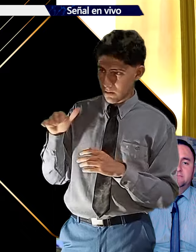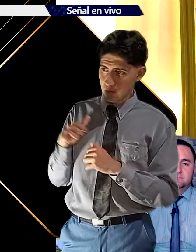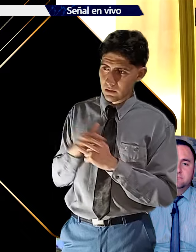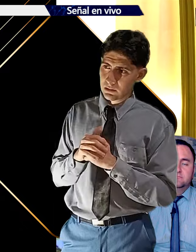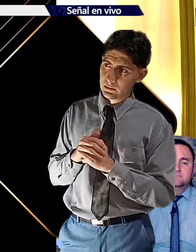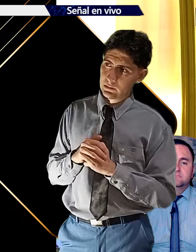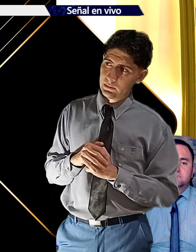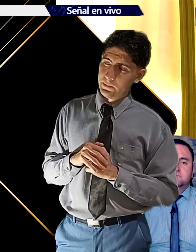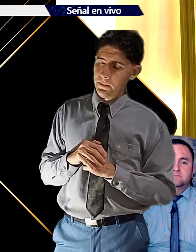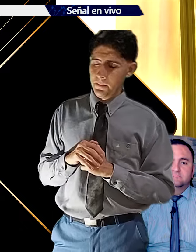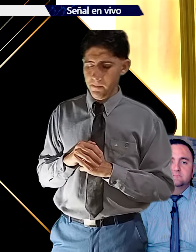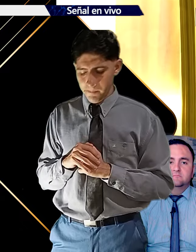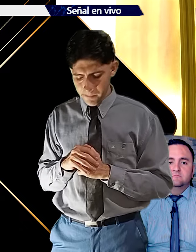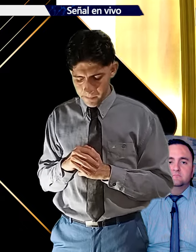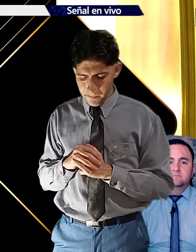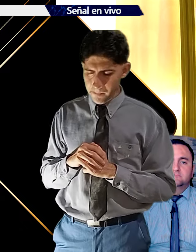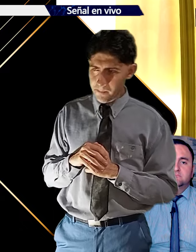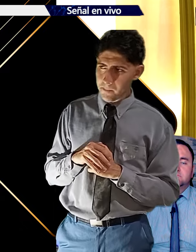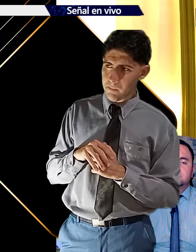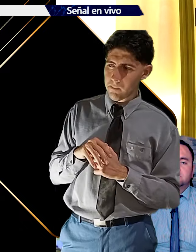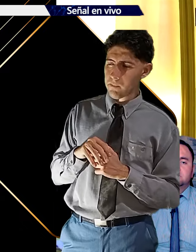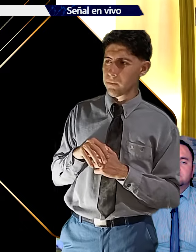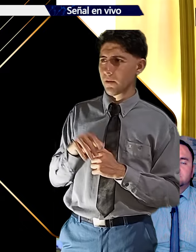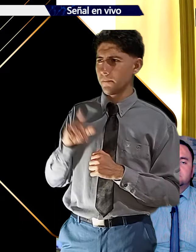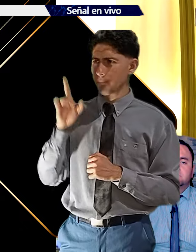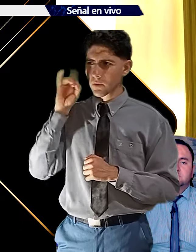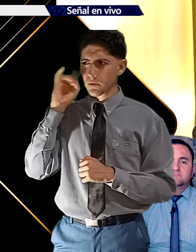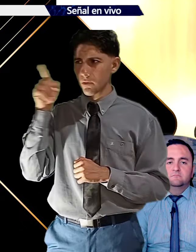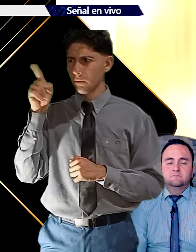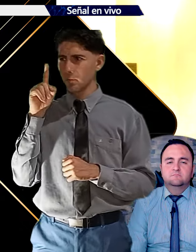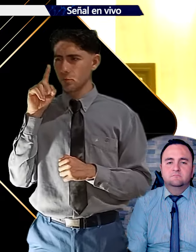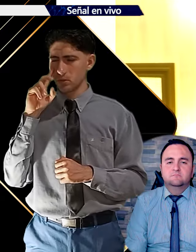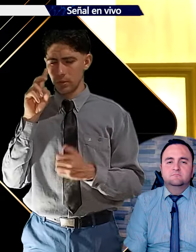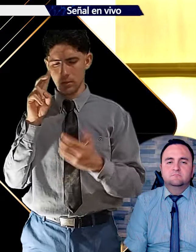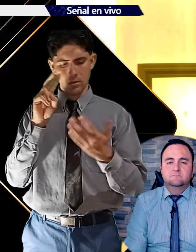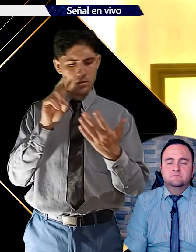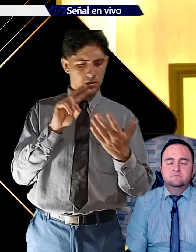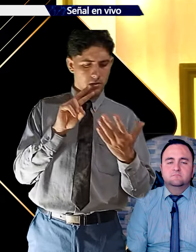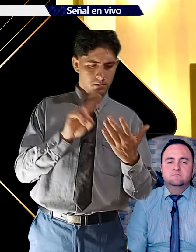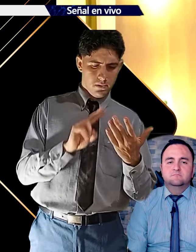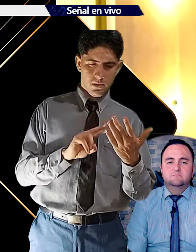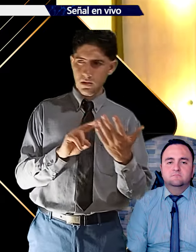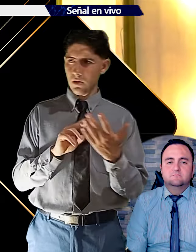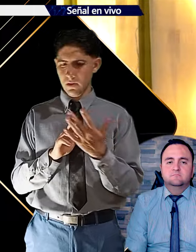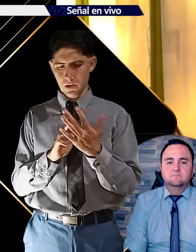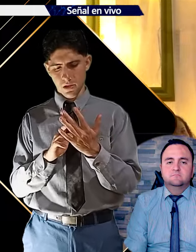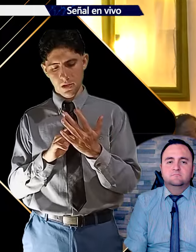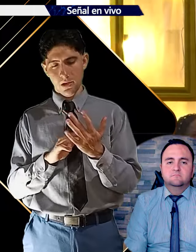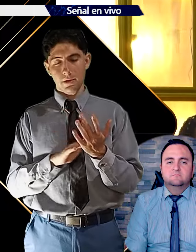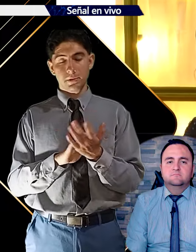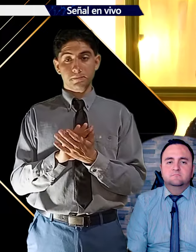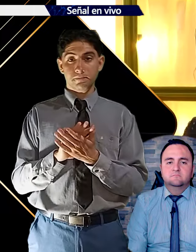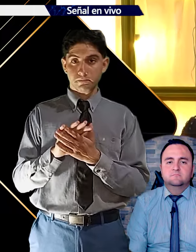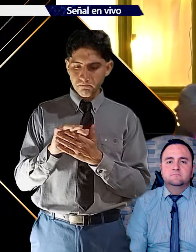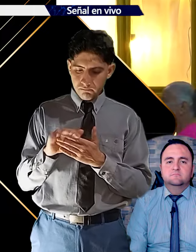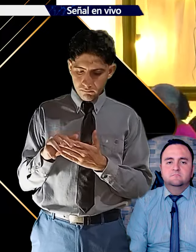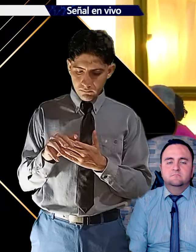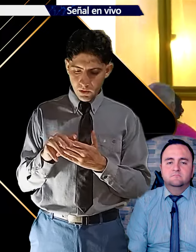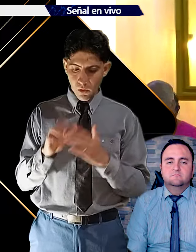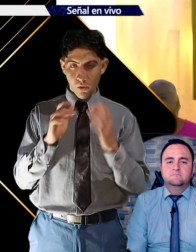Estaba hablando con una mamá estos días, no me acuerdo dónde. Mi hermana, yo le escuchaba a usted cómo revisaba cuadernos, cómo revisaba maletines,